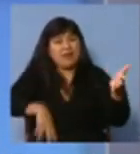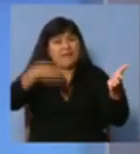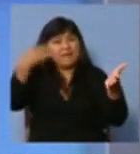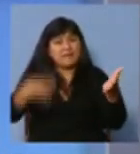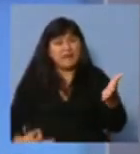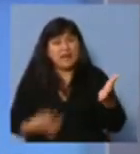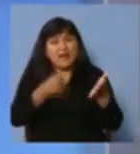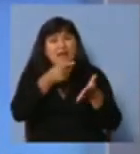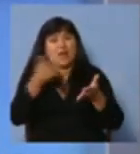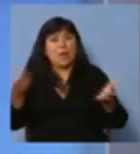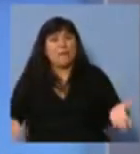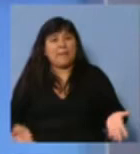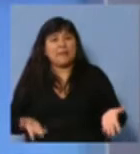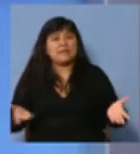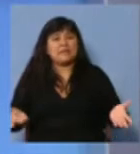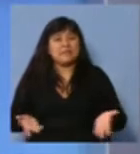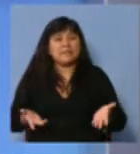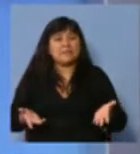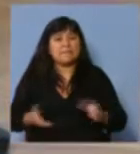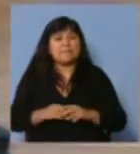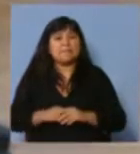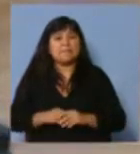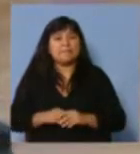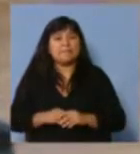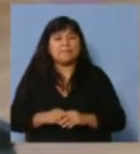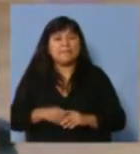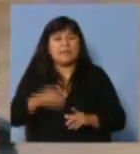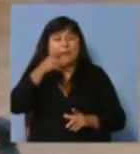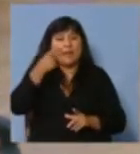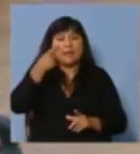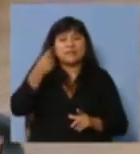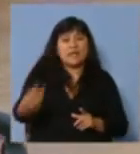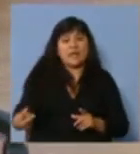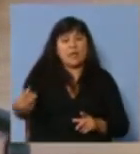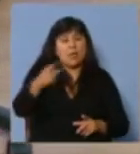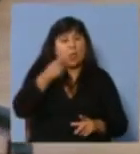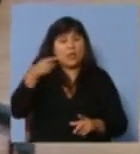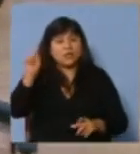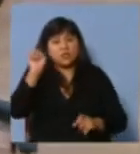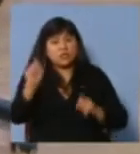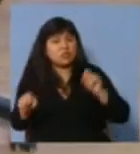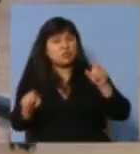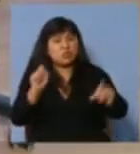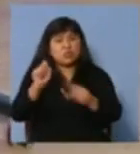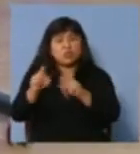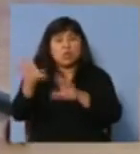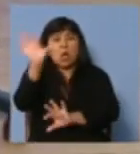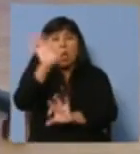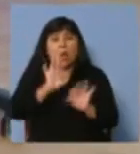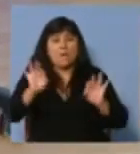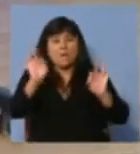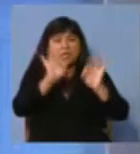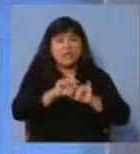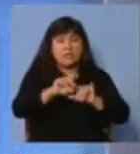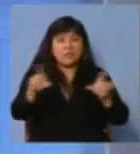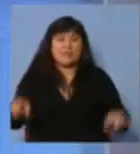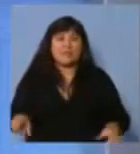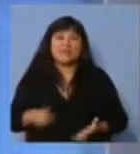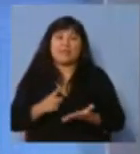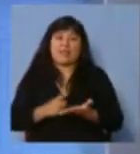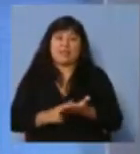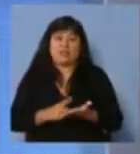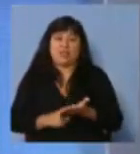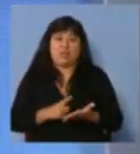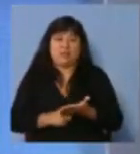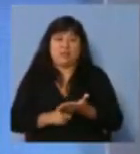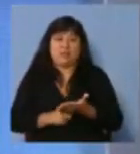decir hasta sospechosa de poder opinar en decisiones que son de clara y